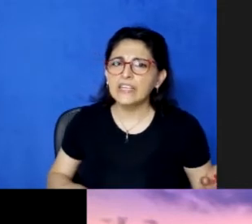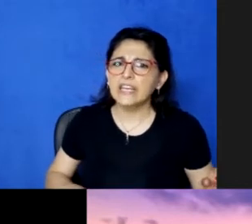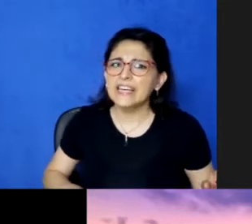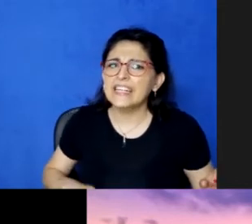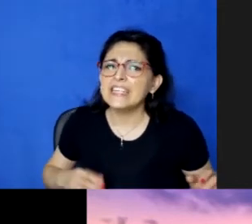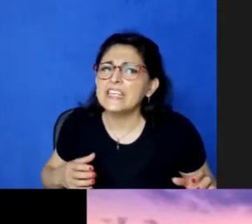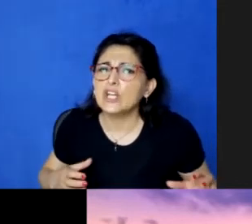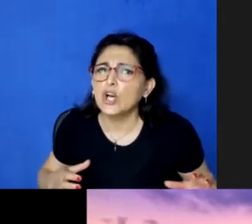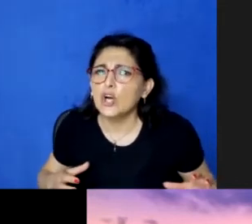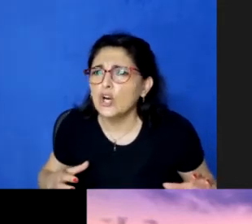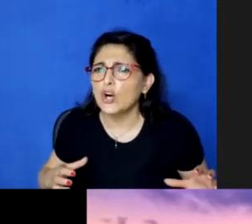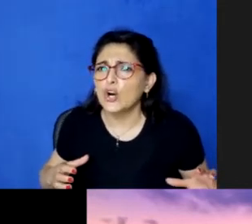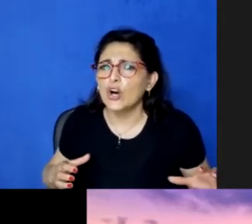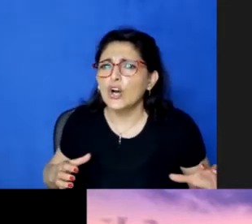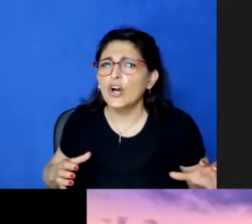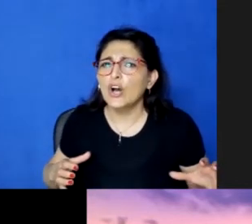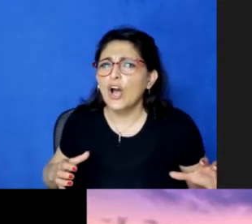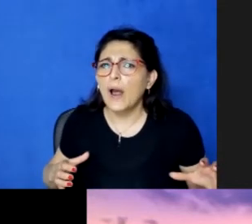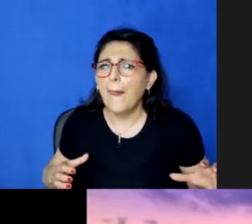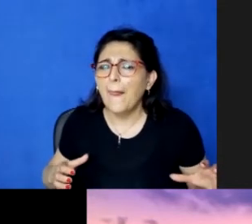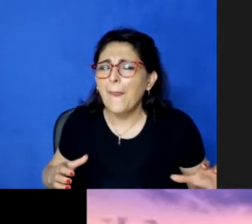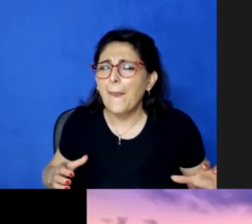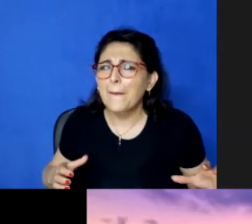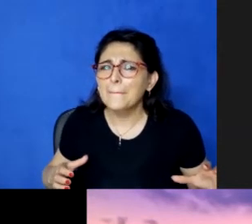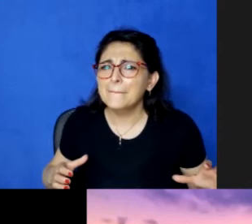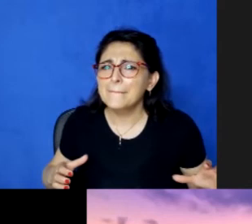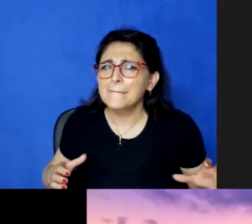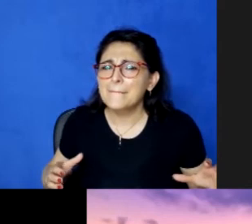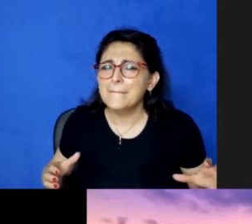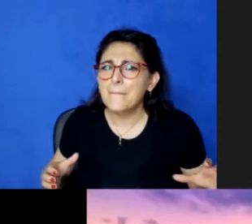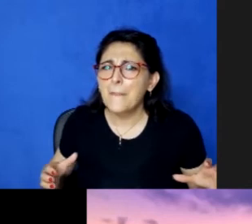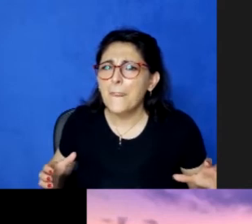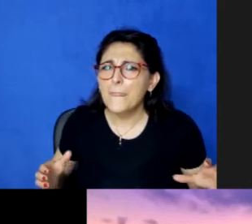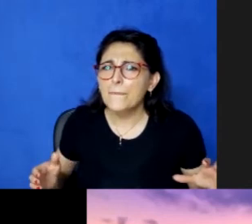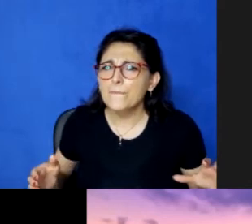¡Ay, qué rico! Mira cómo viene.